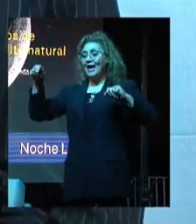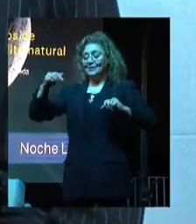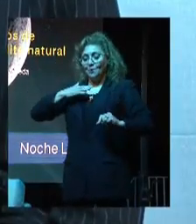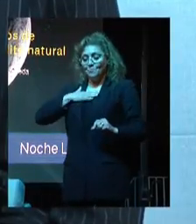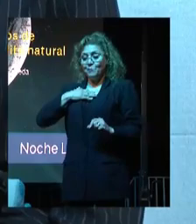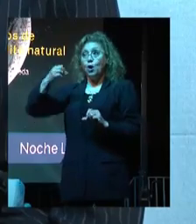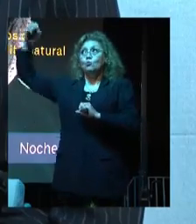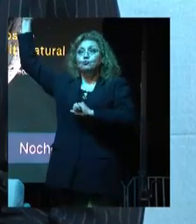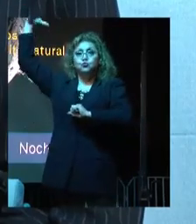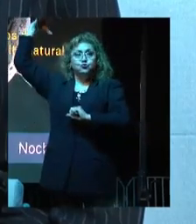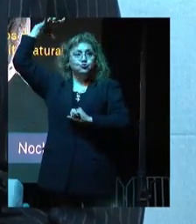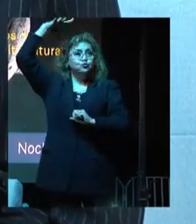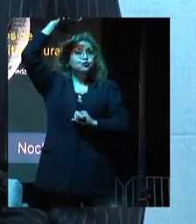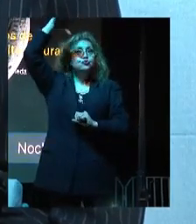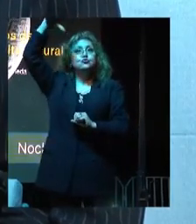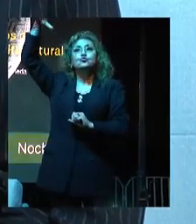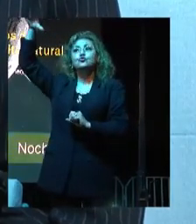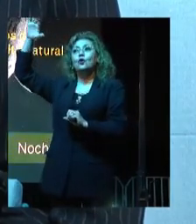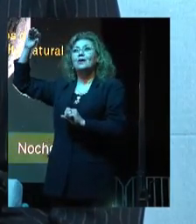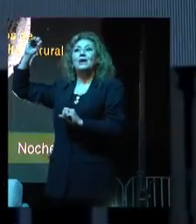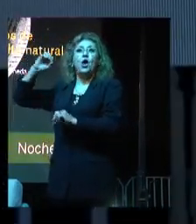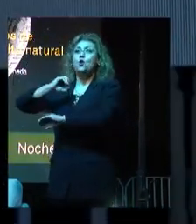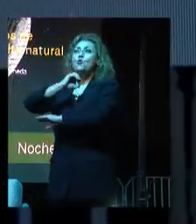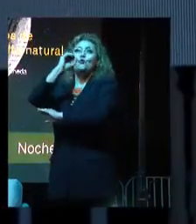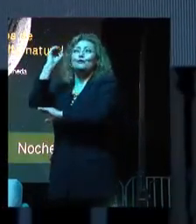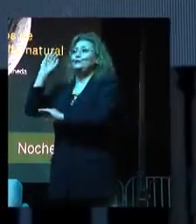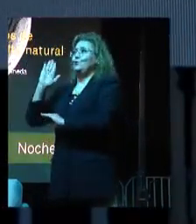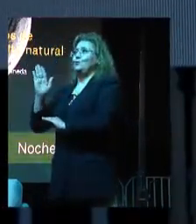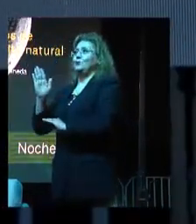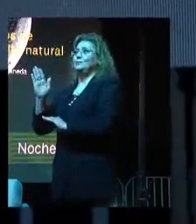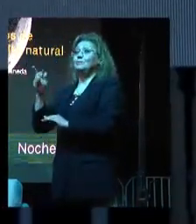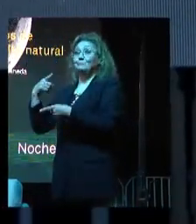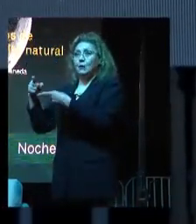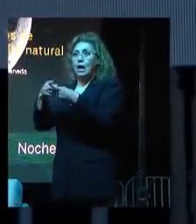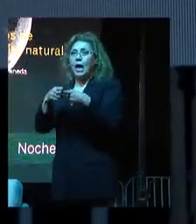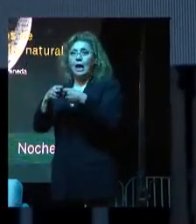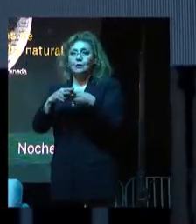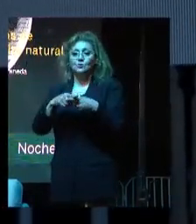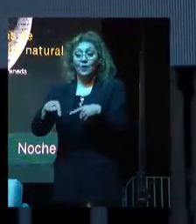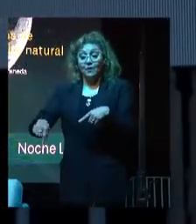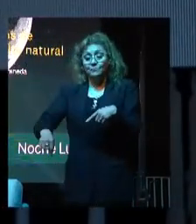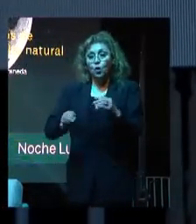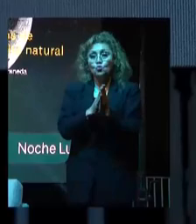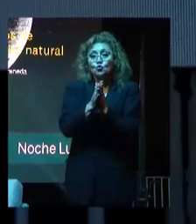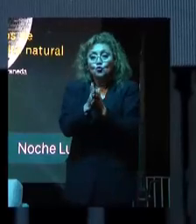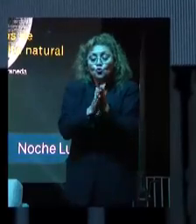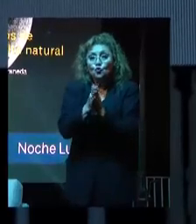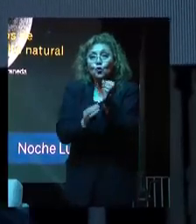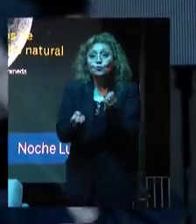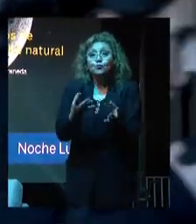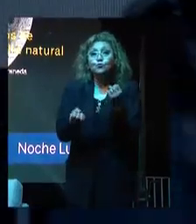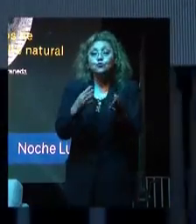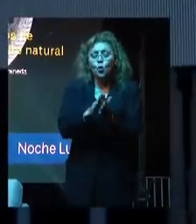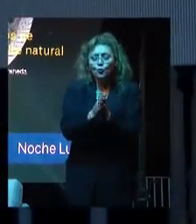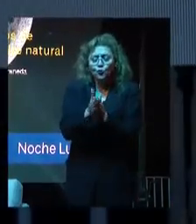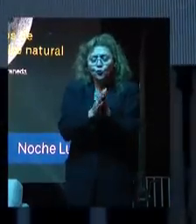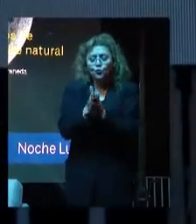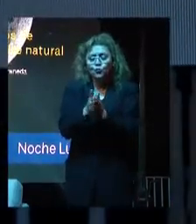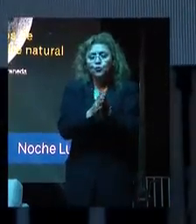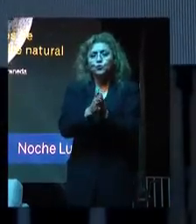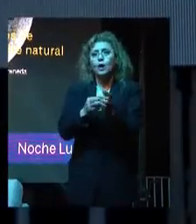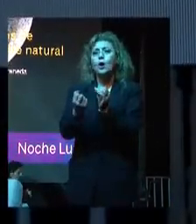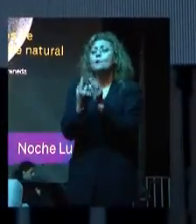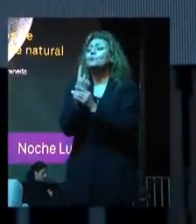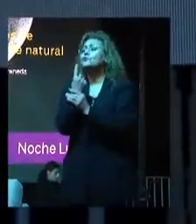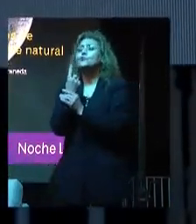luz de noche. En una sociedad en que con suerte se calentaban las patas con el fuego, no habían ni siquiera velitas,